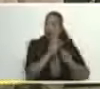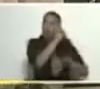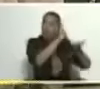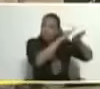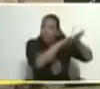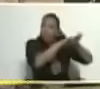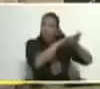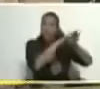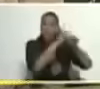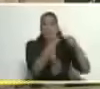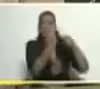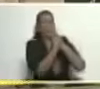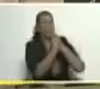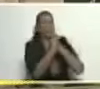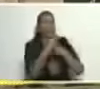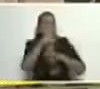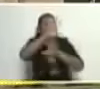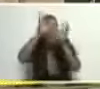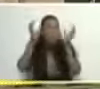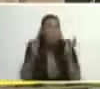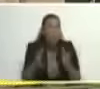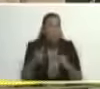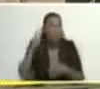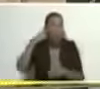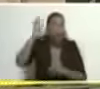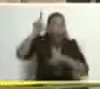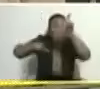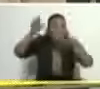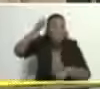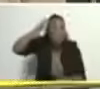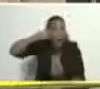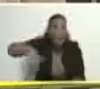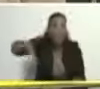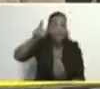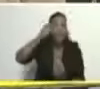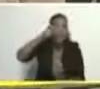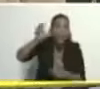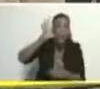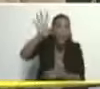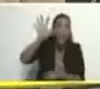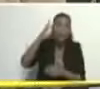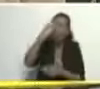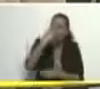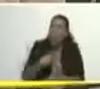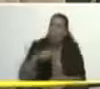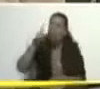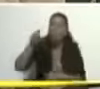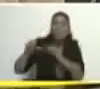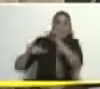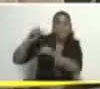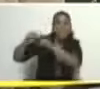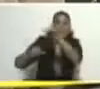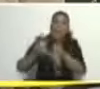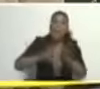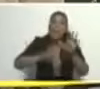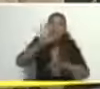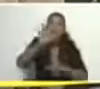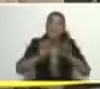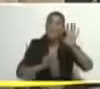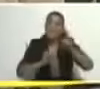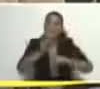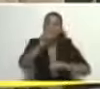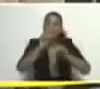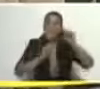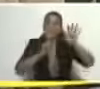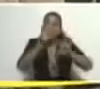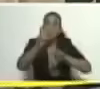La contradicción del mundo hoy, y como lo ha sido en los siglos 15, 16,